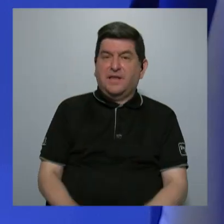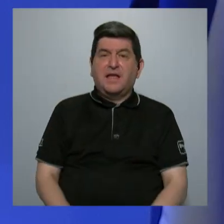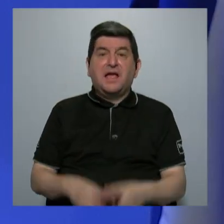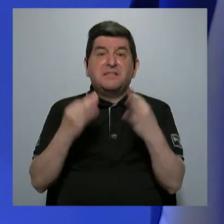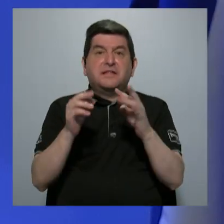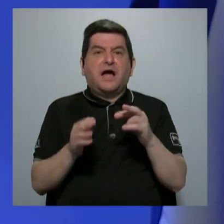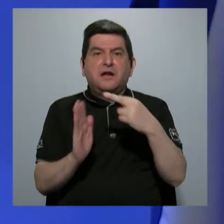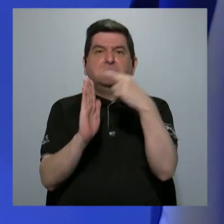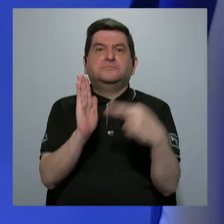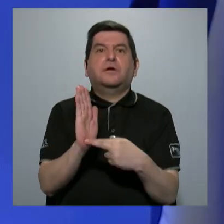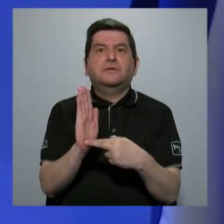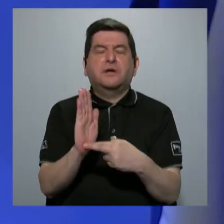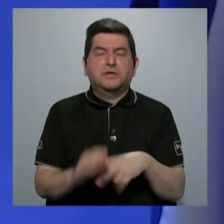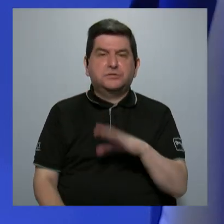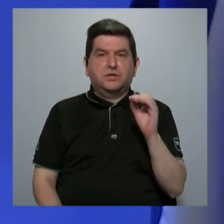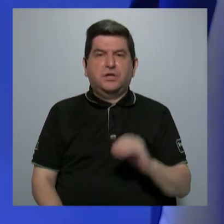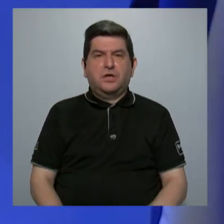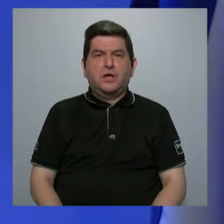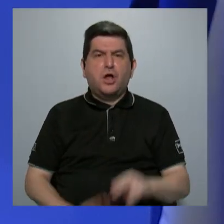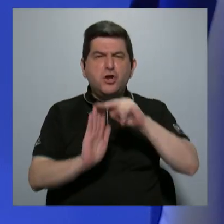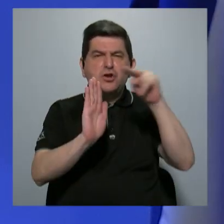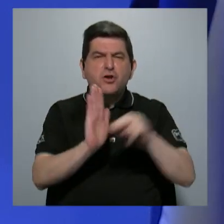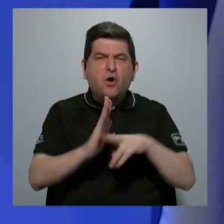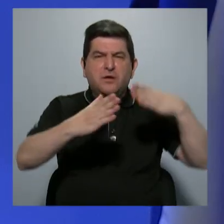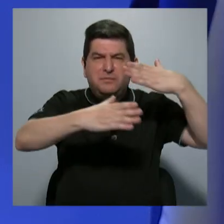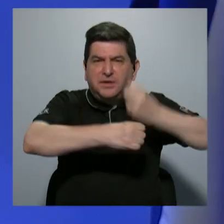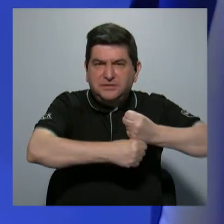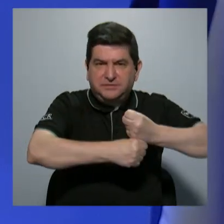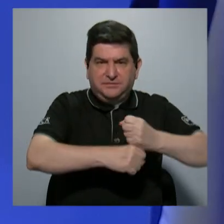regular y salir a crear normativa